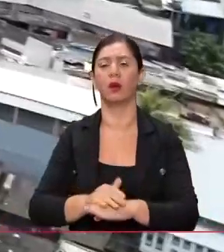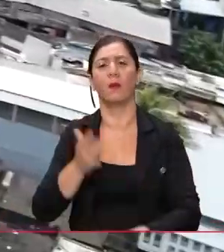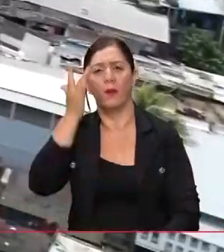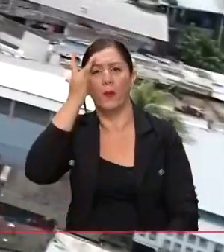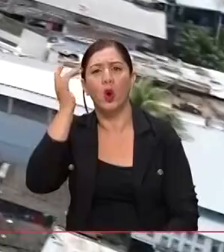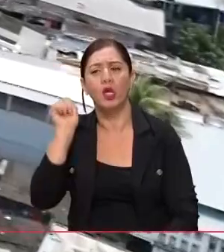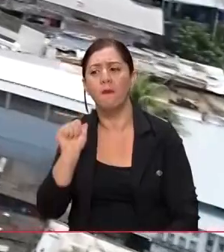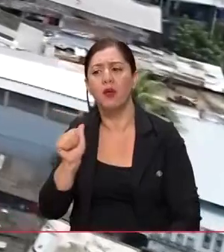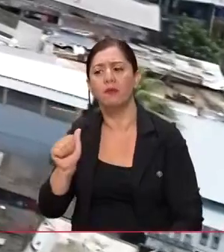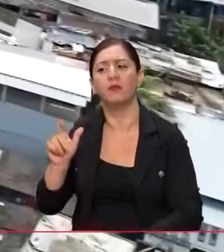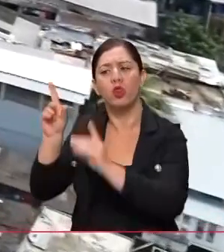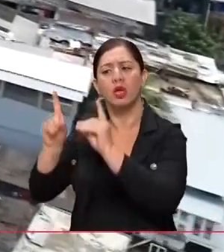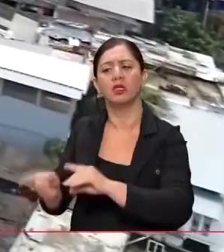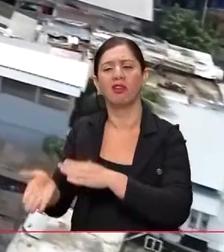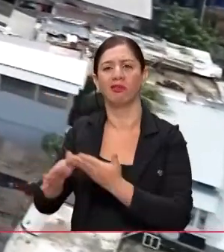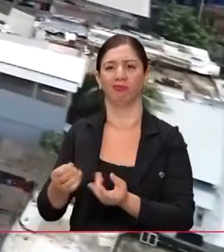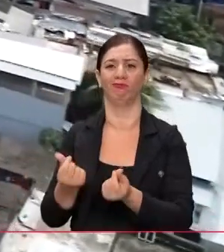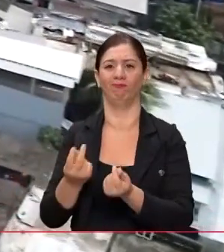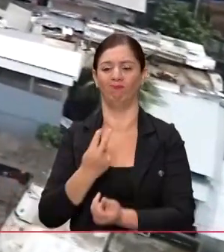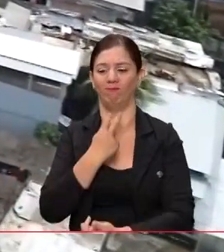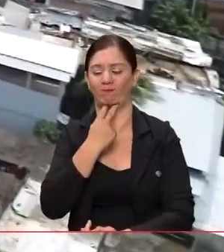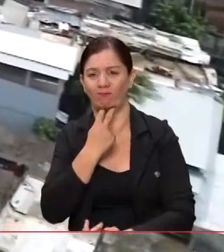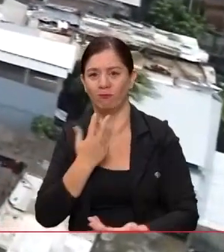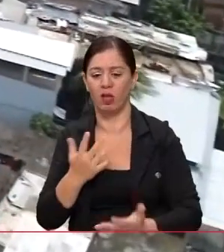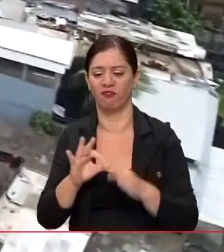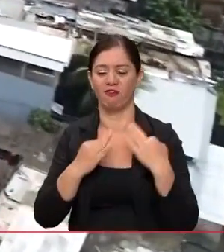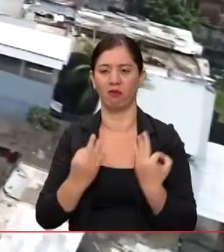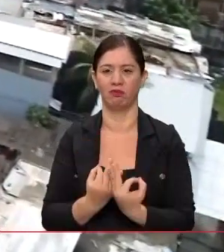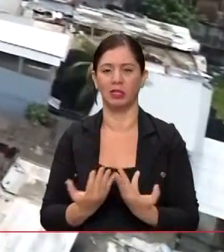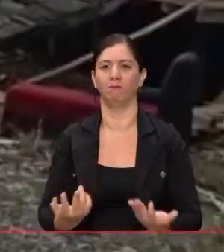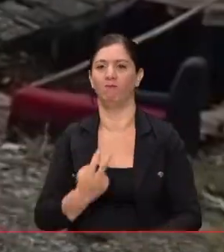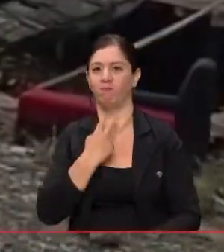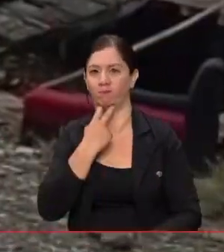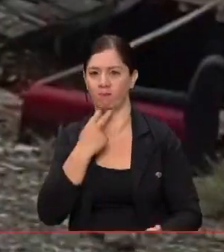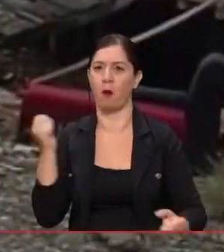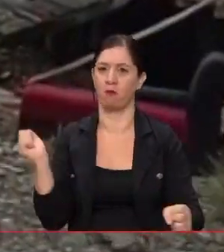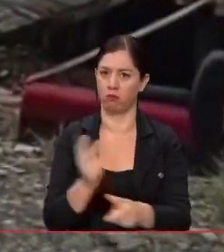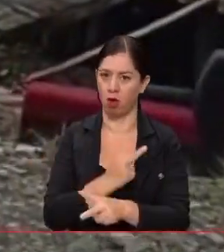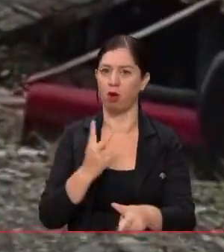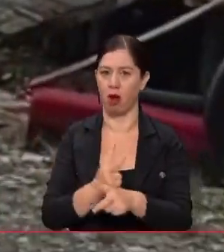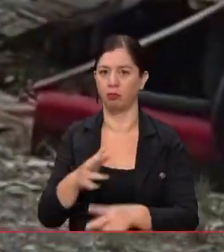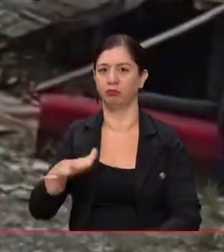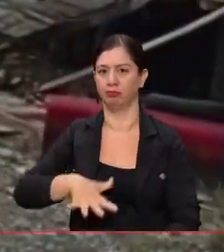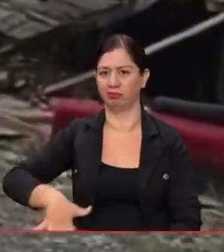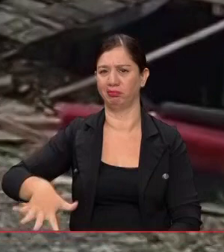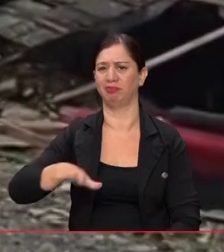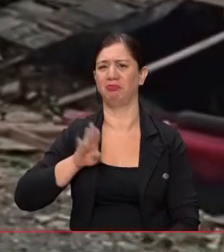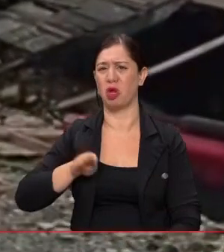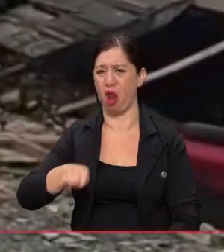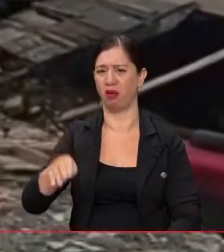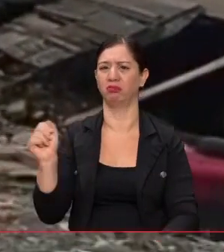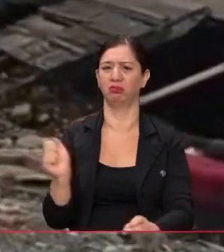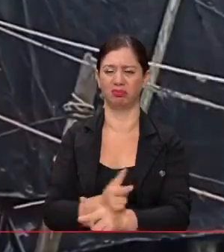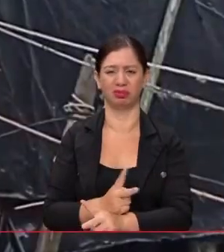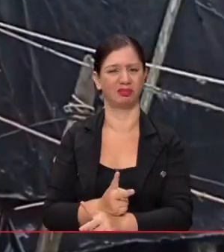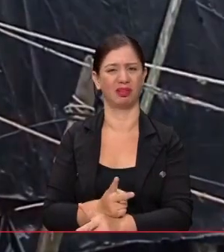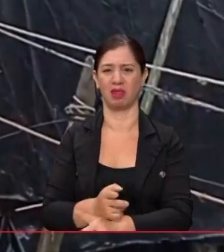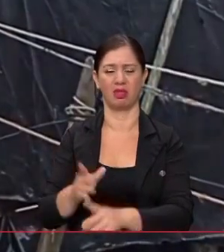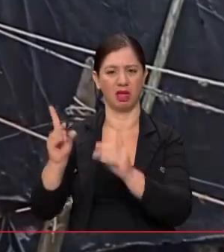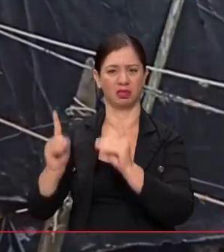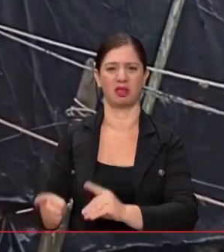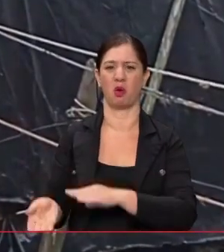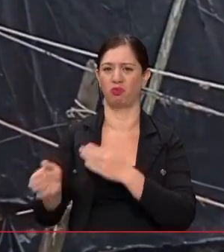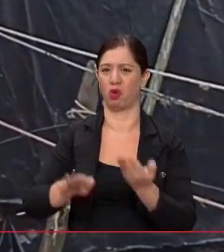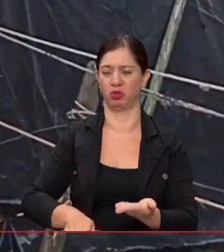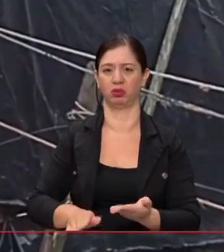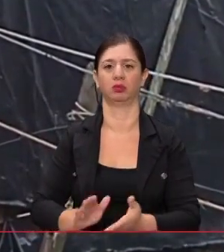de las condiciones económicas de las familias y del panorama violento que atraviesa el distrito. Digamos que una persona que tiene una situación de